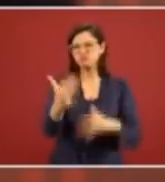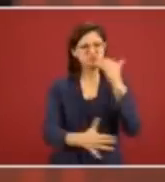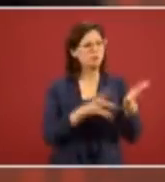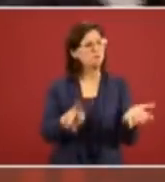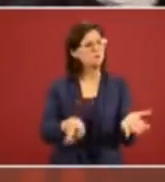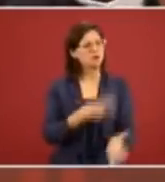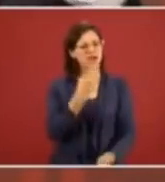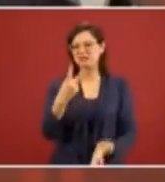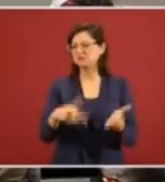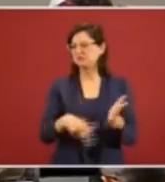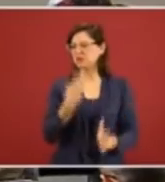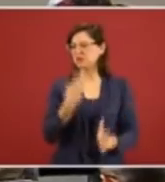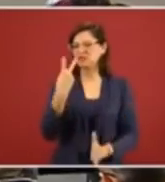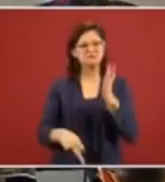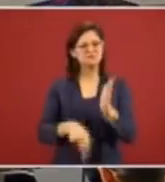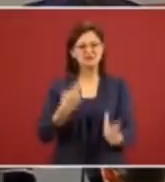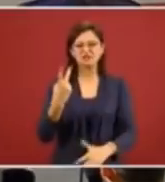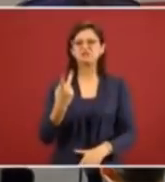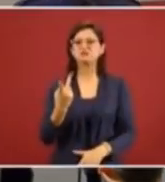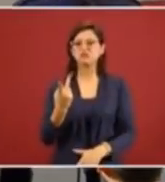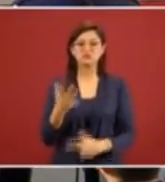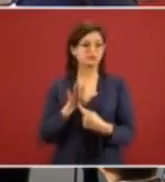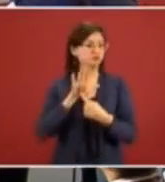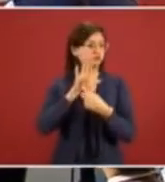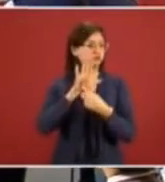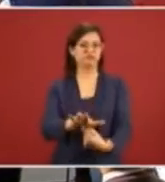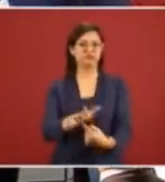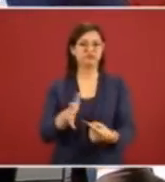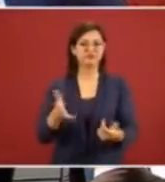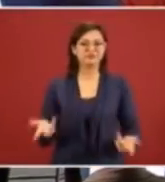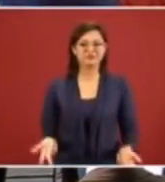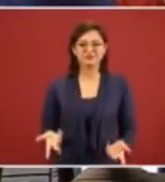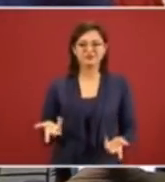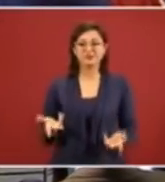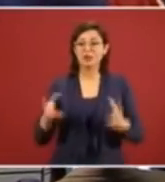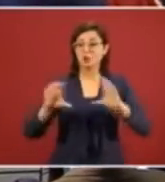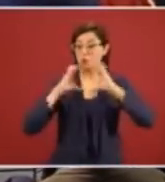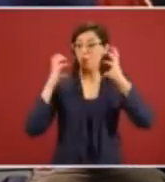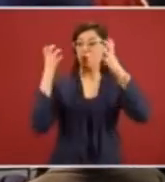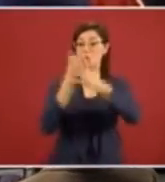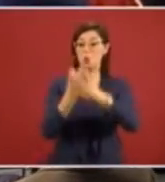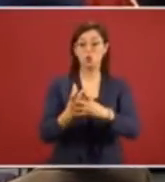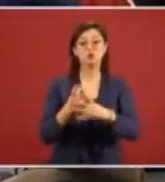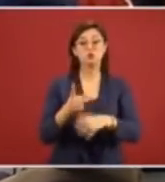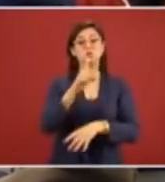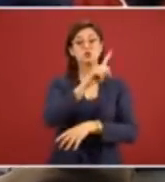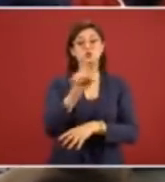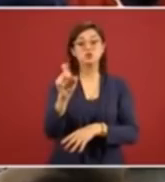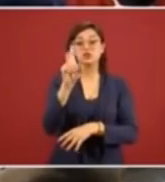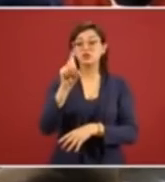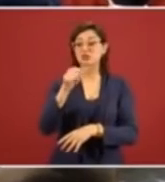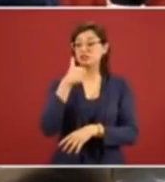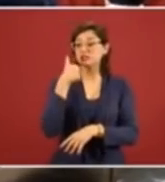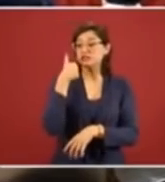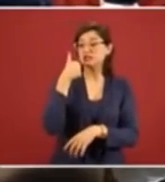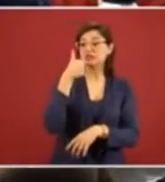sin duda, y es demostrable. Bueno, llegamos a estar en el lugar 136 de corrupción